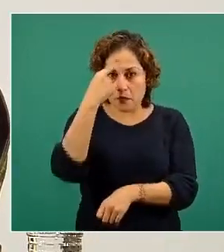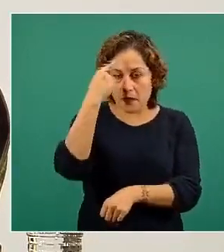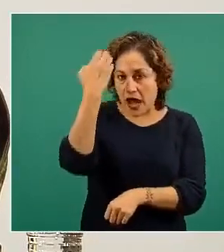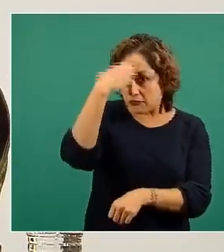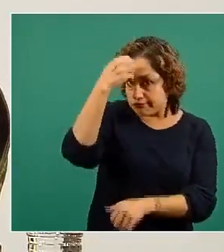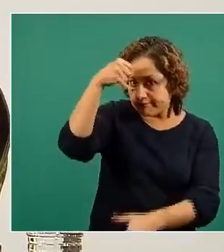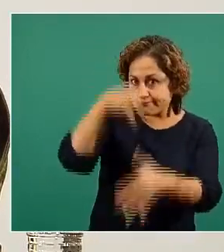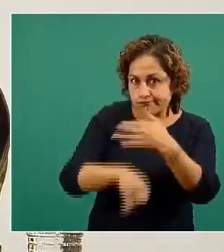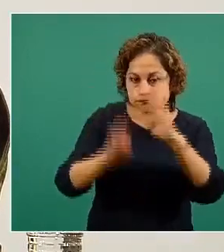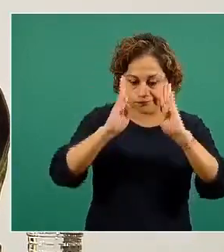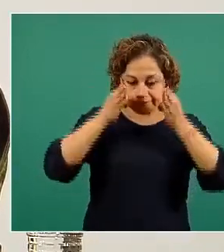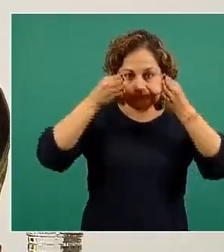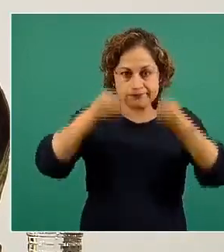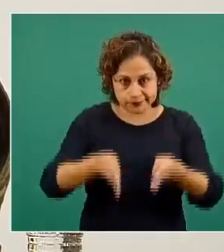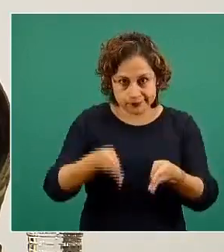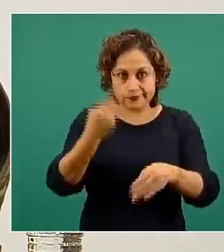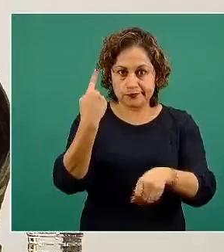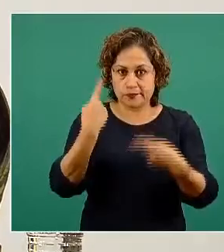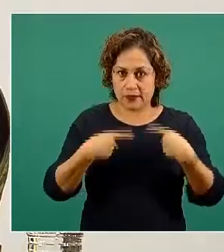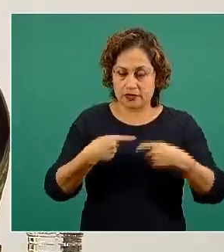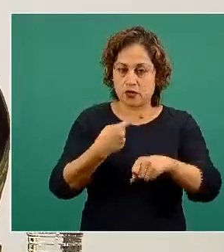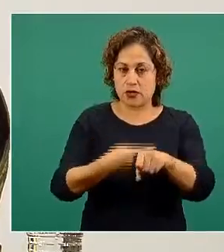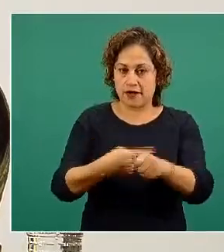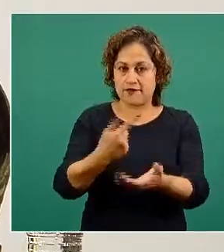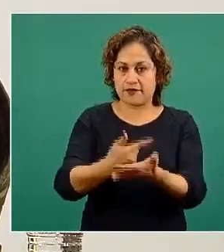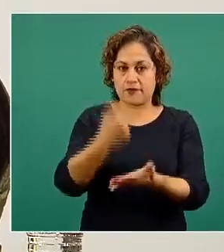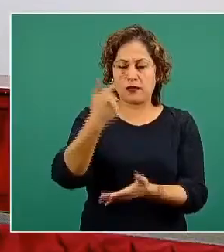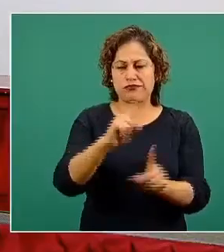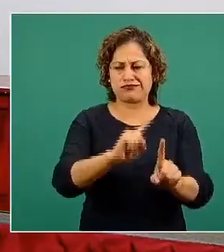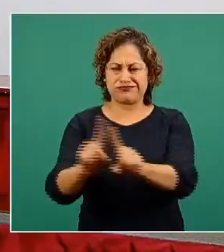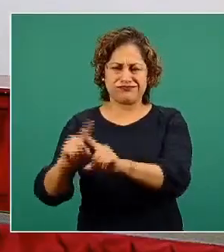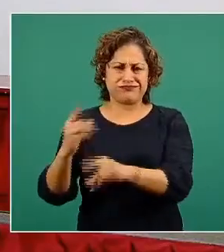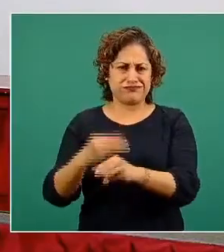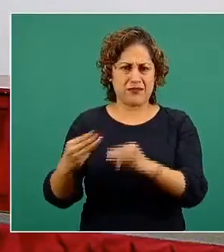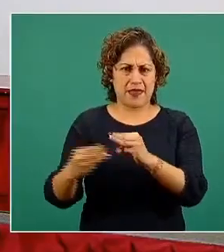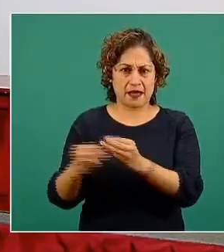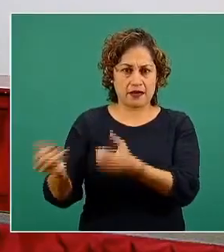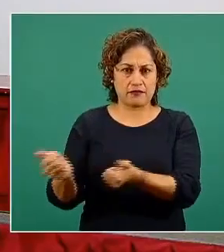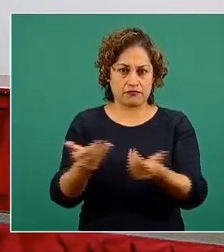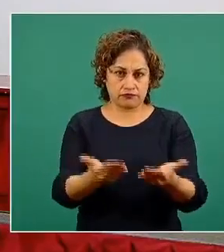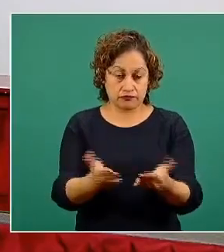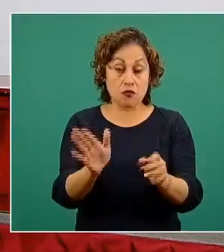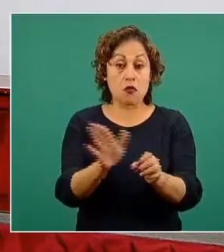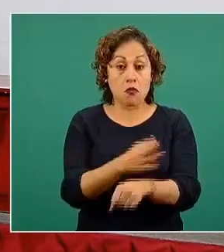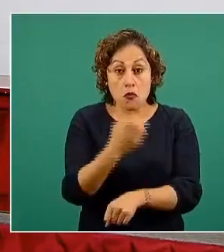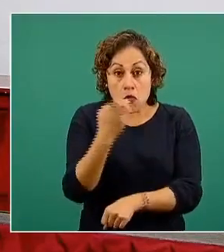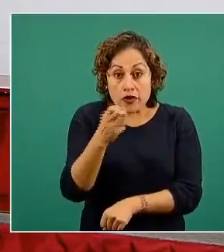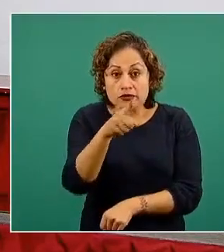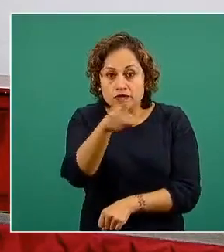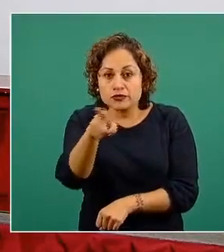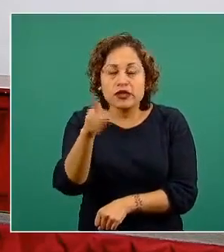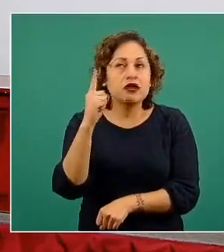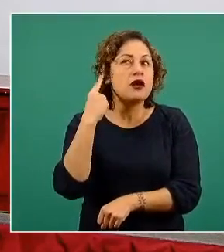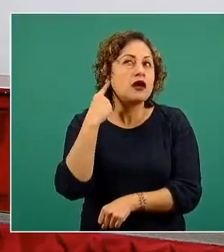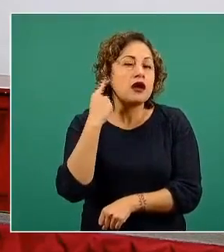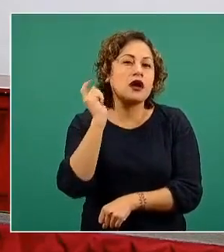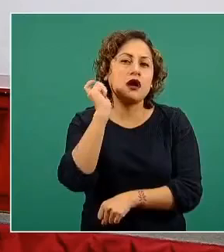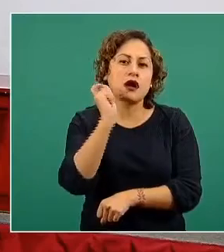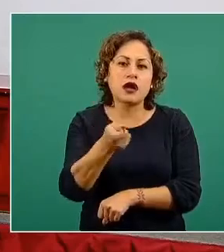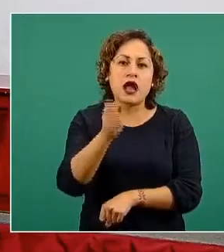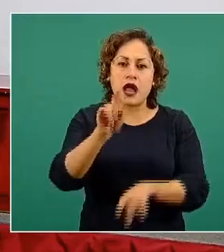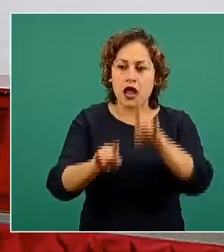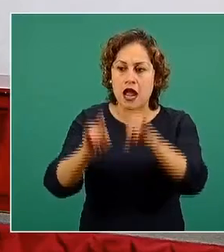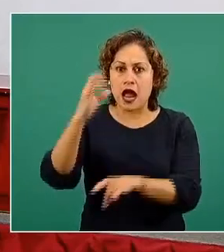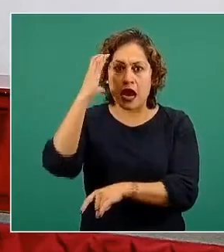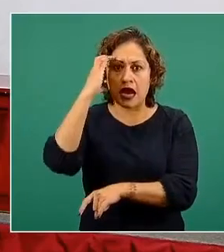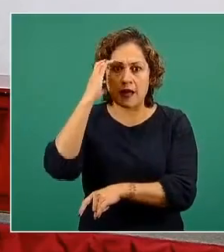serie de equipos que se deben de habilitar. Por eso cada vez que se habla de reconversión de camas, así sean de